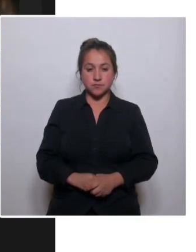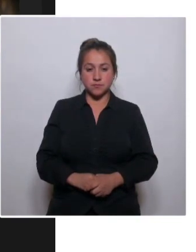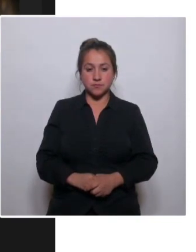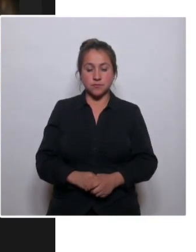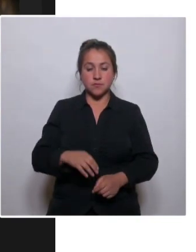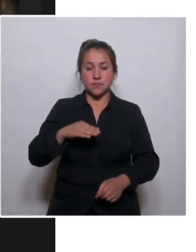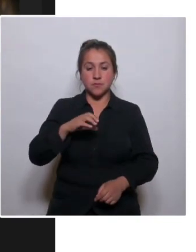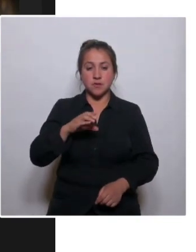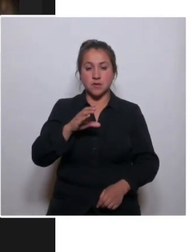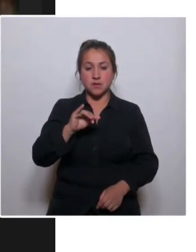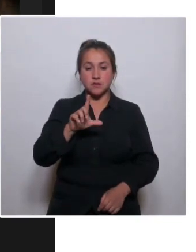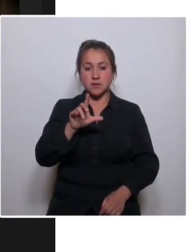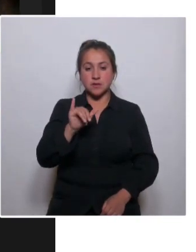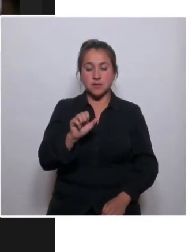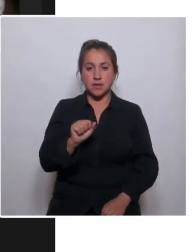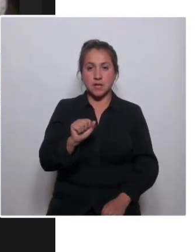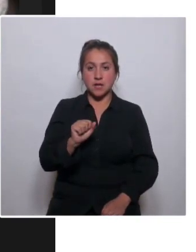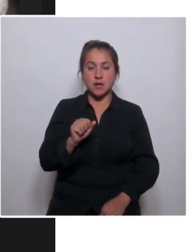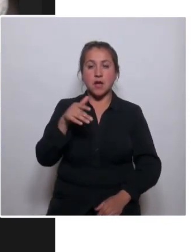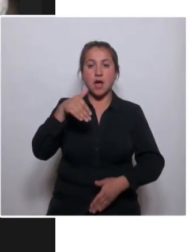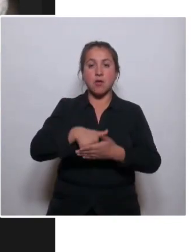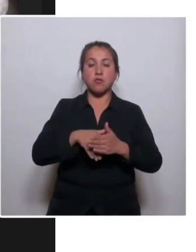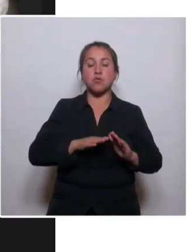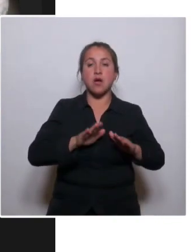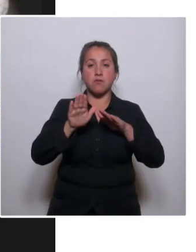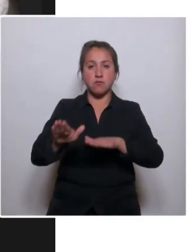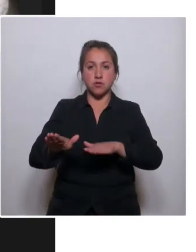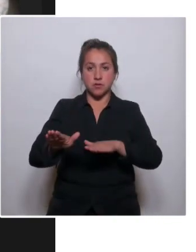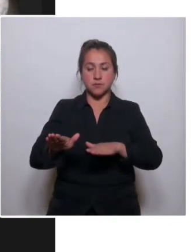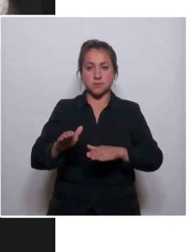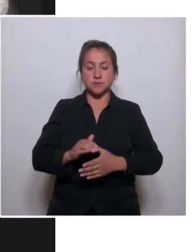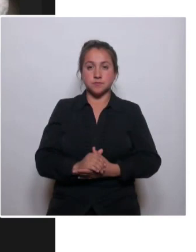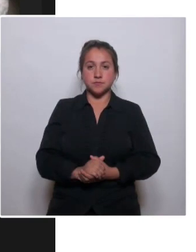Señora Cecilia Uvilla. A favor.